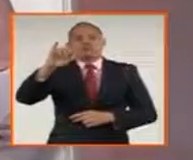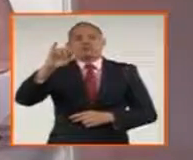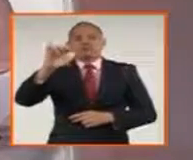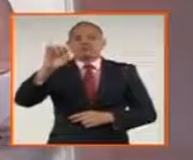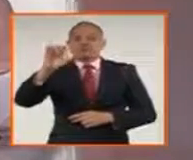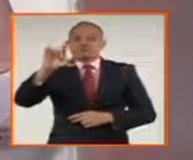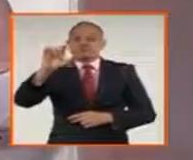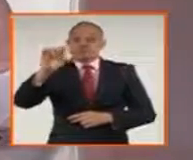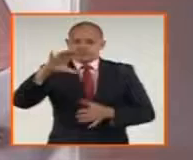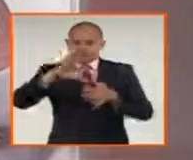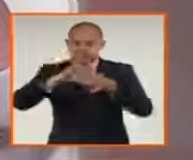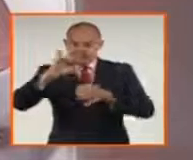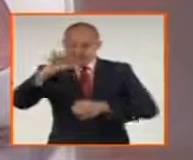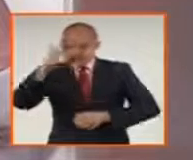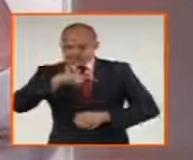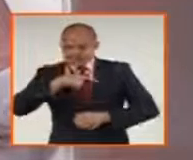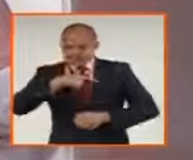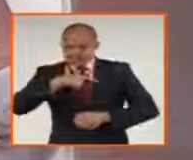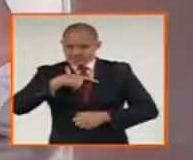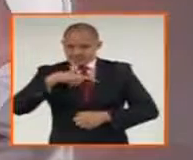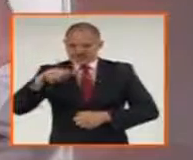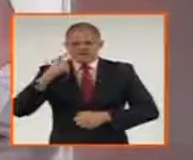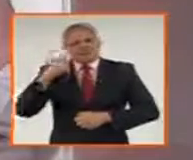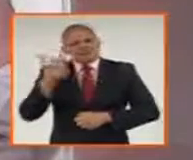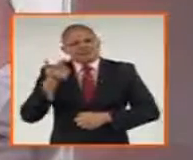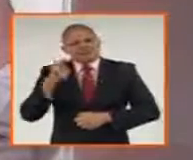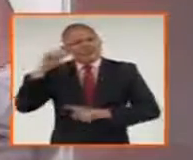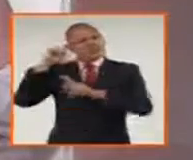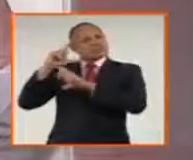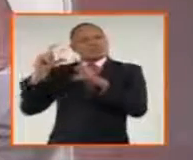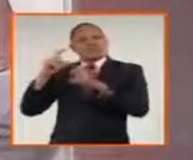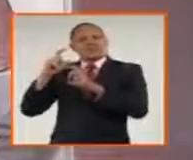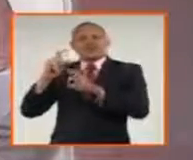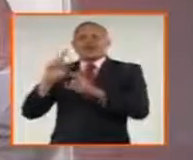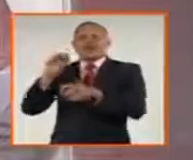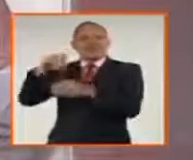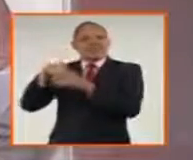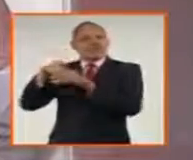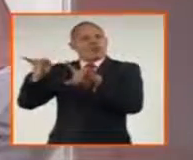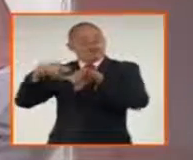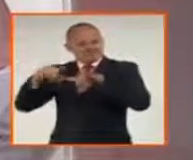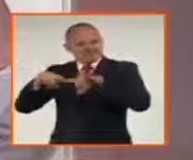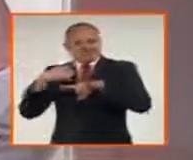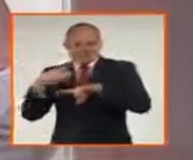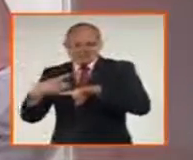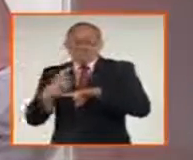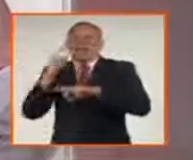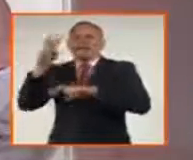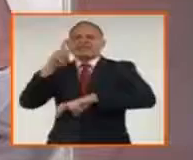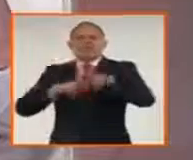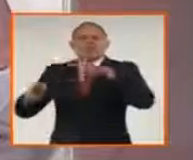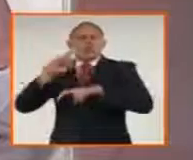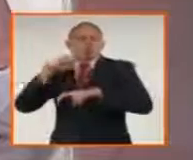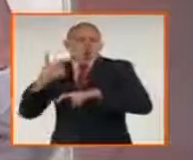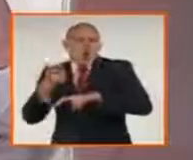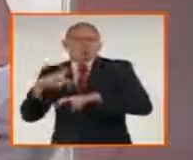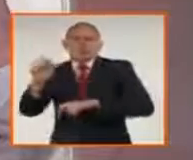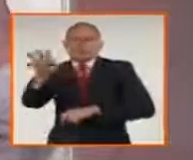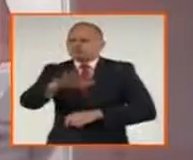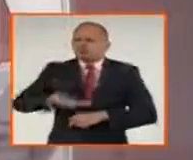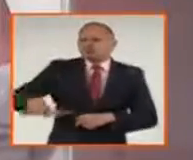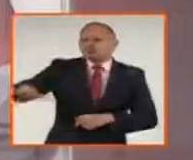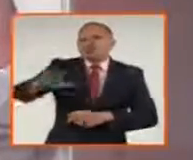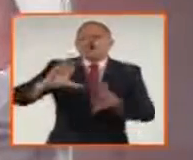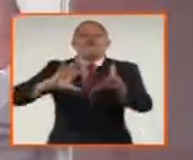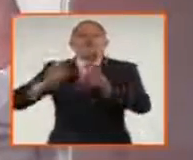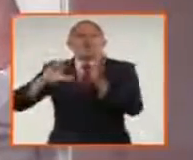obviamente los grupos familiares como parte tan importante de la sociedad. La psicología familiar, los expertos, las personas que